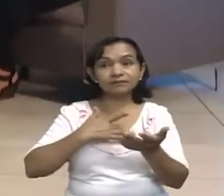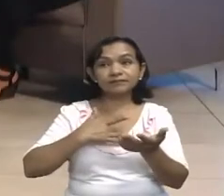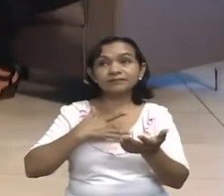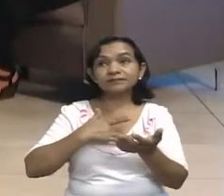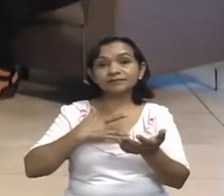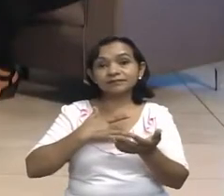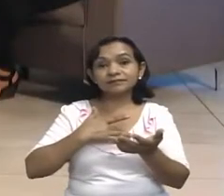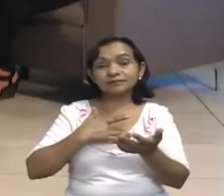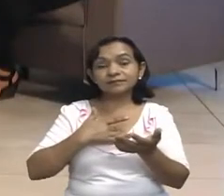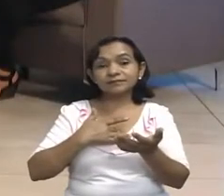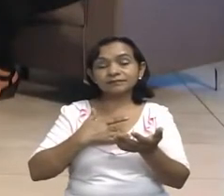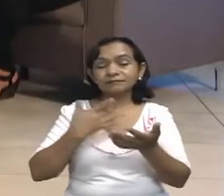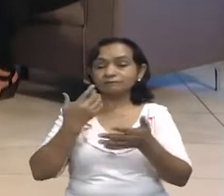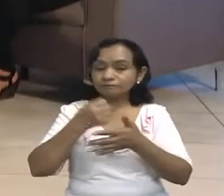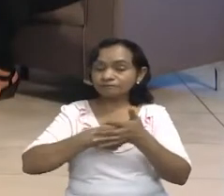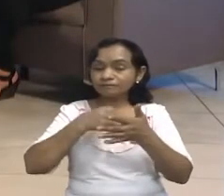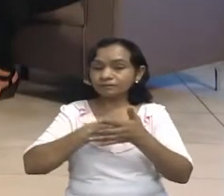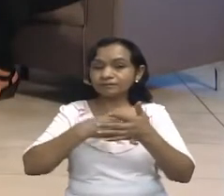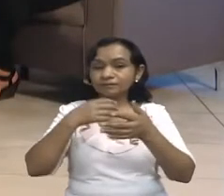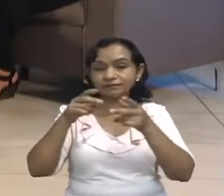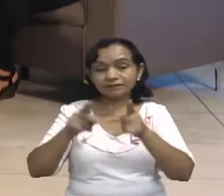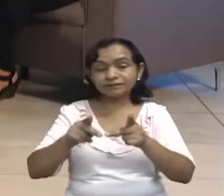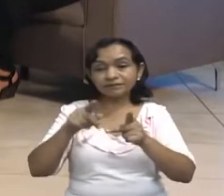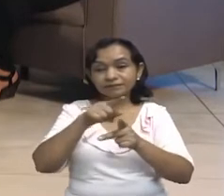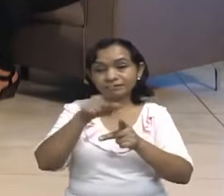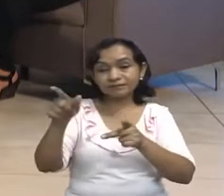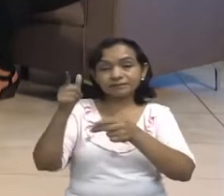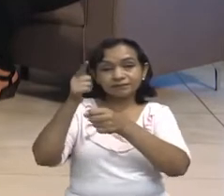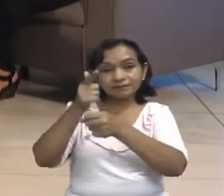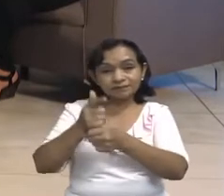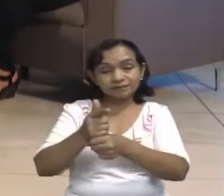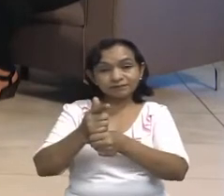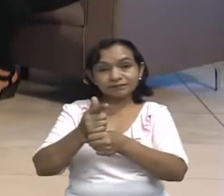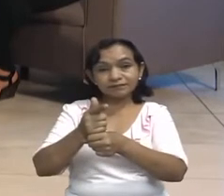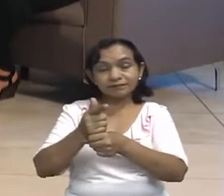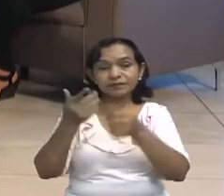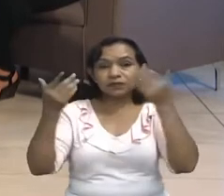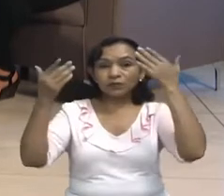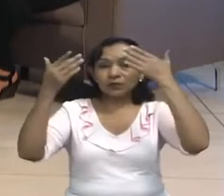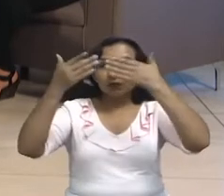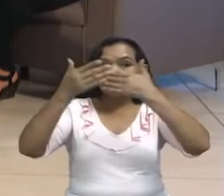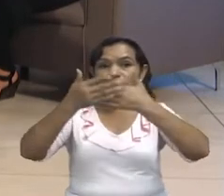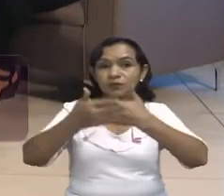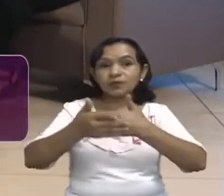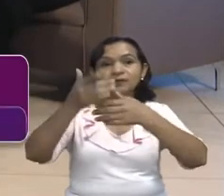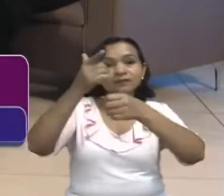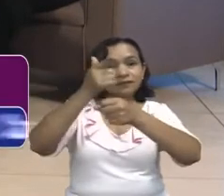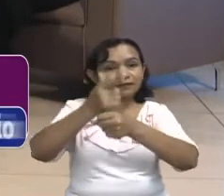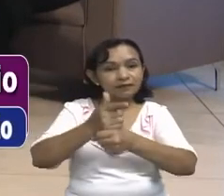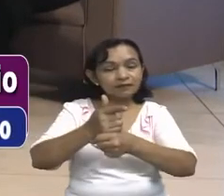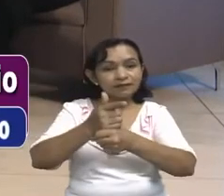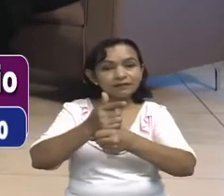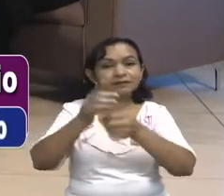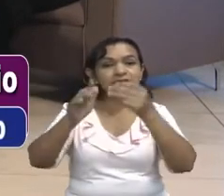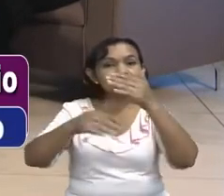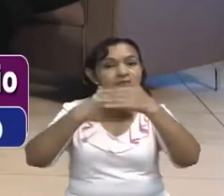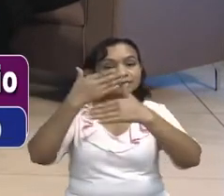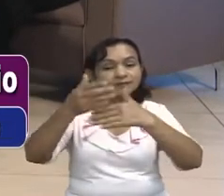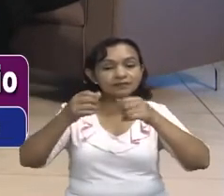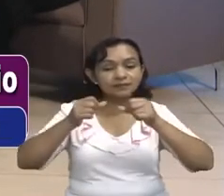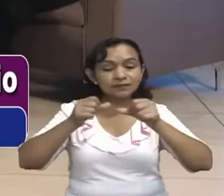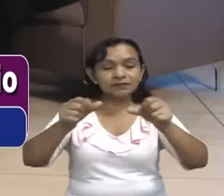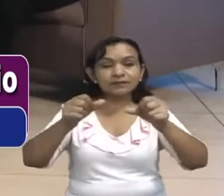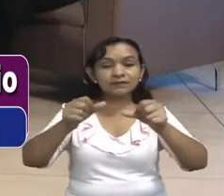de mucha fuerza de voluntad de los muchachos, porque era durante la noche que se hacían las grabaciones y después continuar al